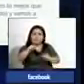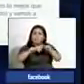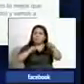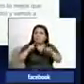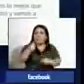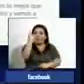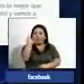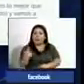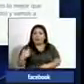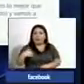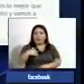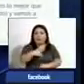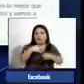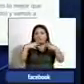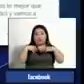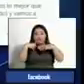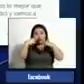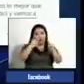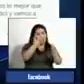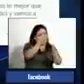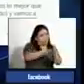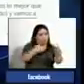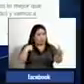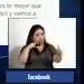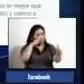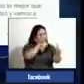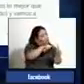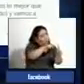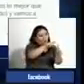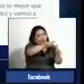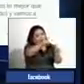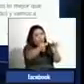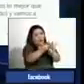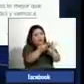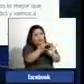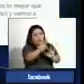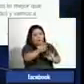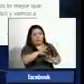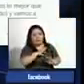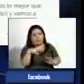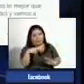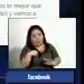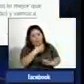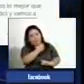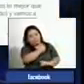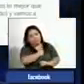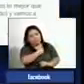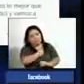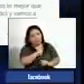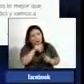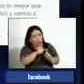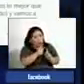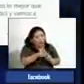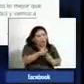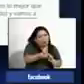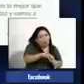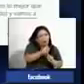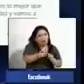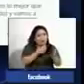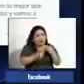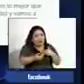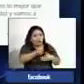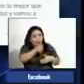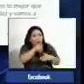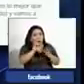instrucciones al ministro de Salud, Francisco Alaví, para que se pusiera en contacto con la familia doliente y se le brindara toda la información que requieran